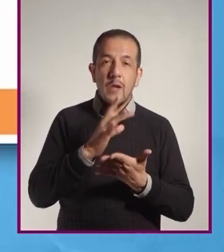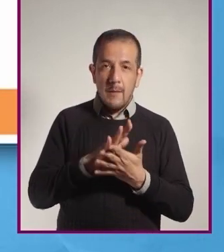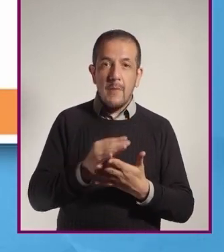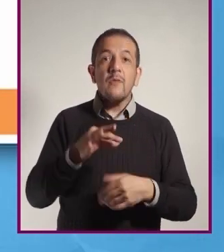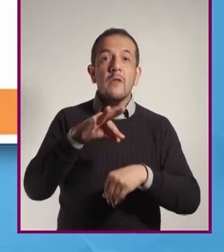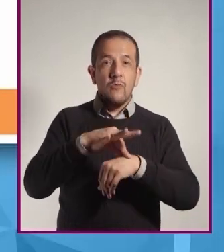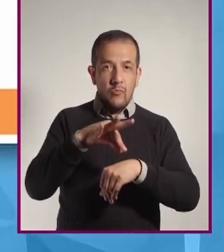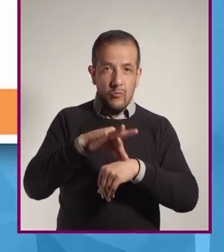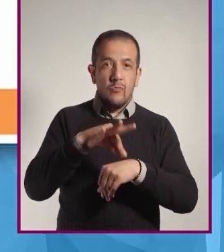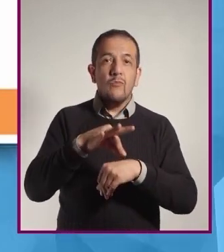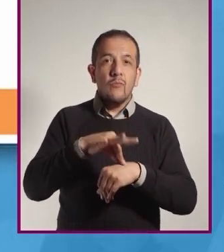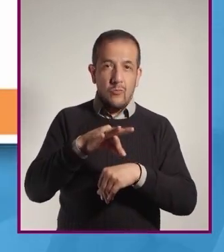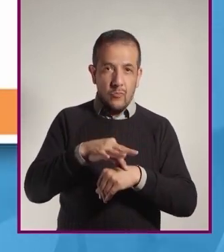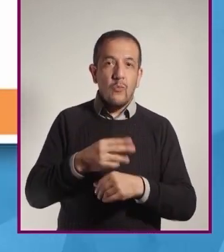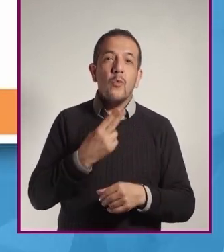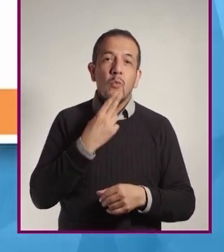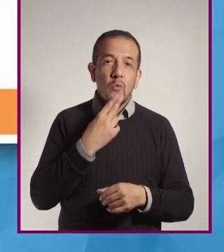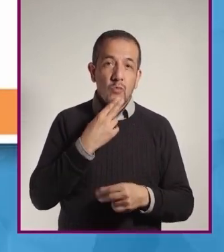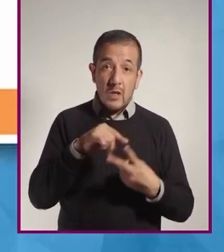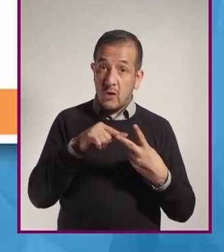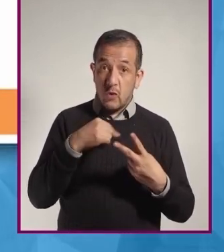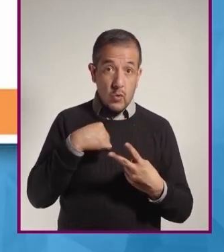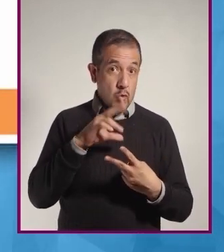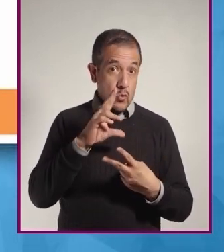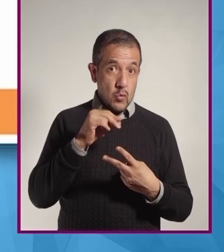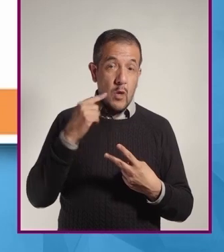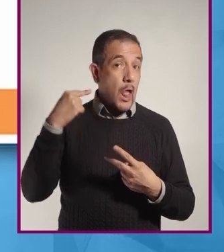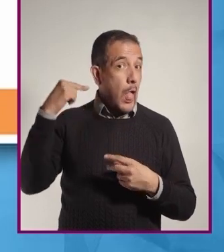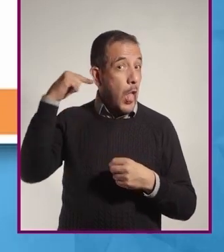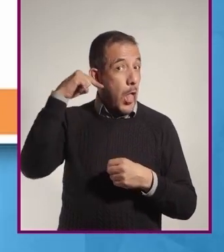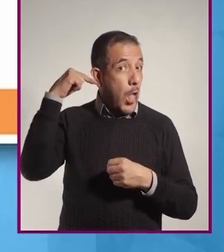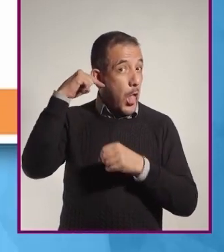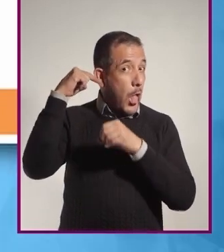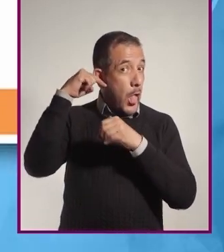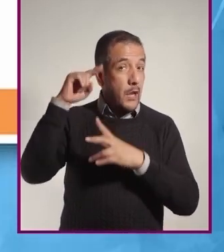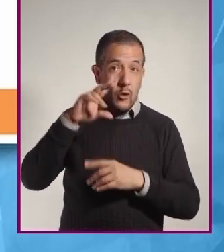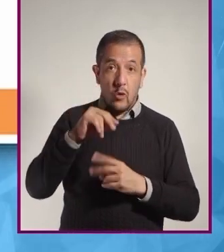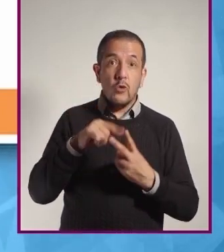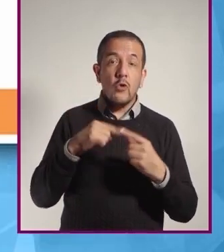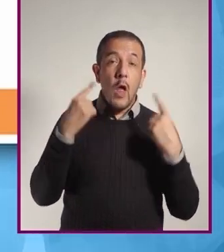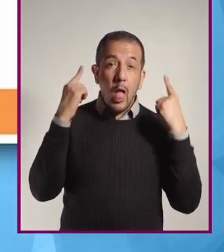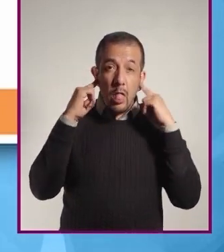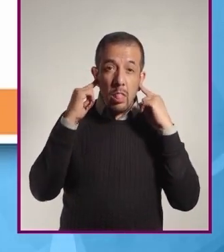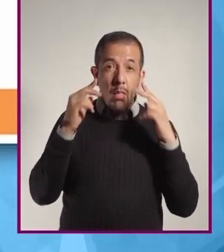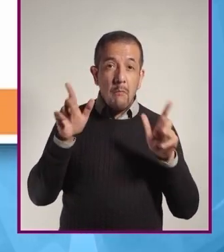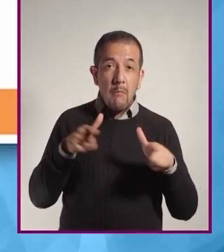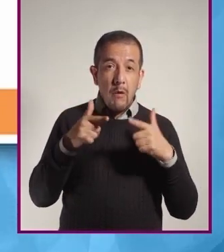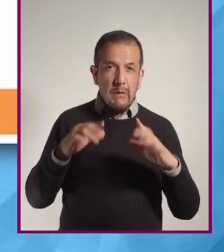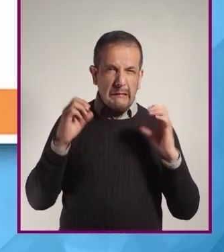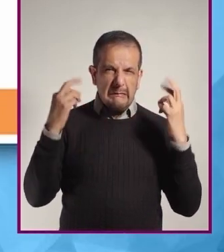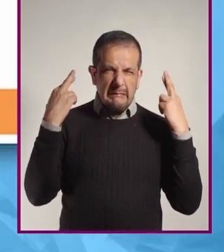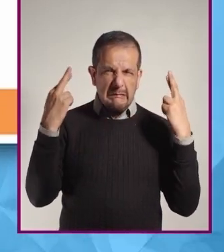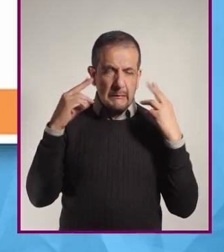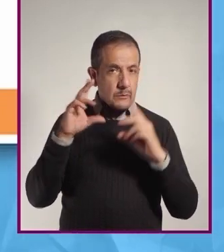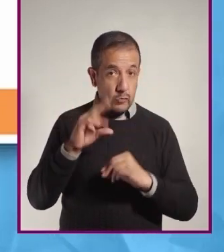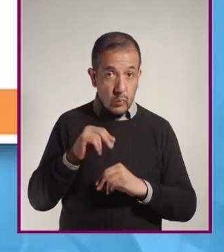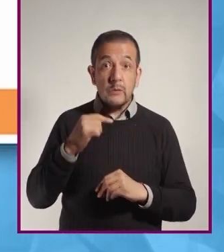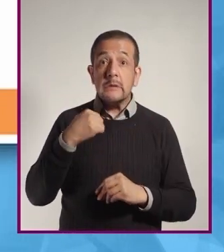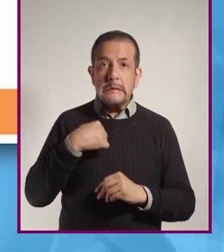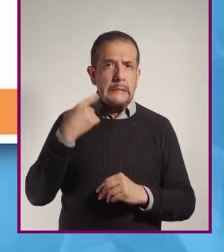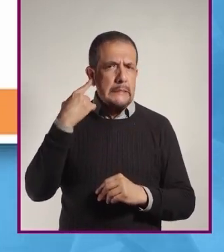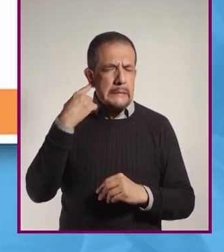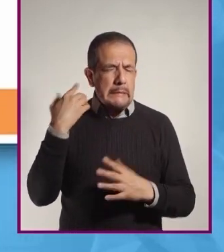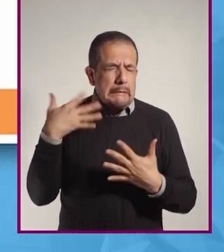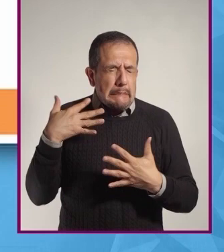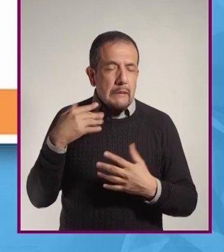que me mande el médico, no me meteré nada en los oídos, no escucharé la música muy alta. Y si me duelen los